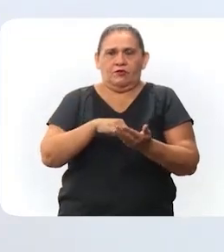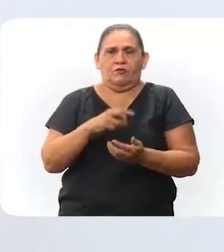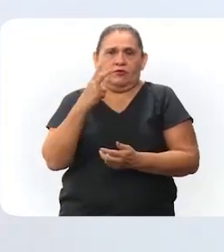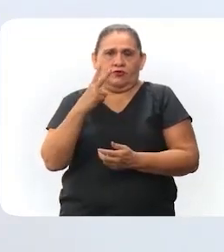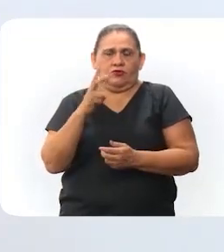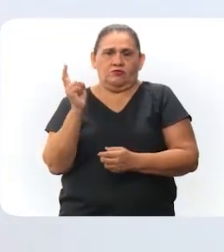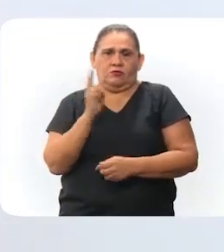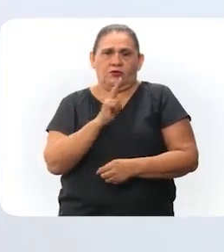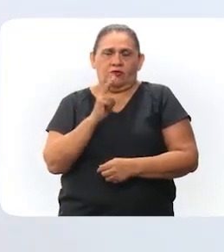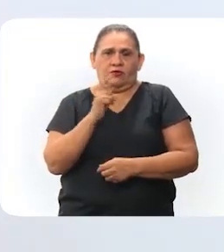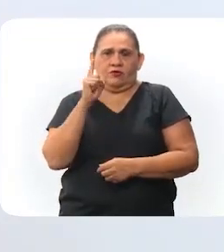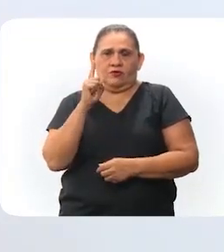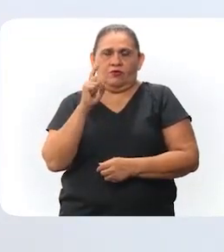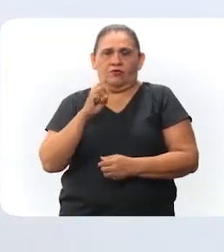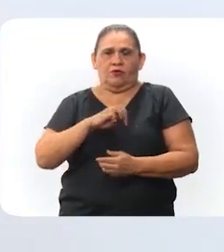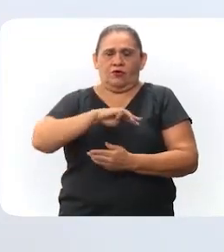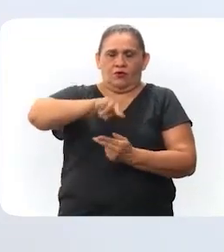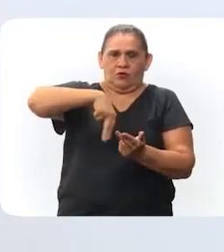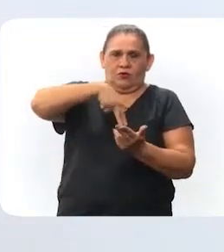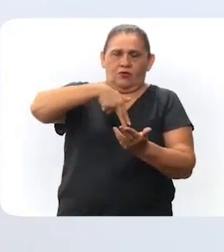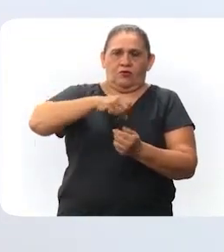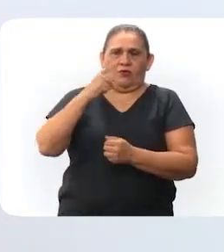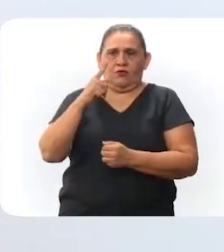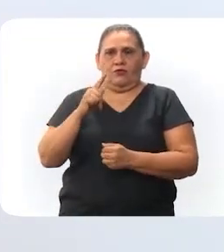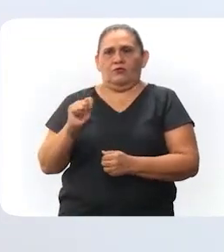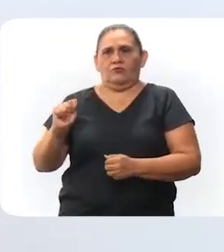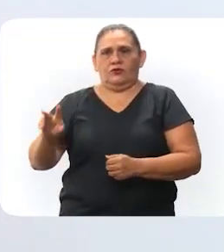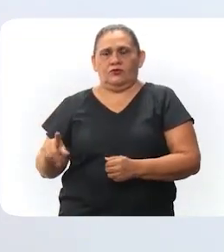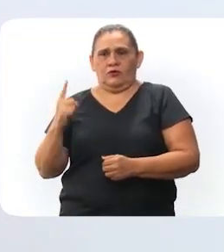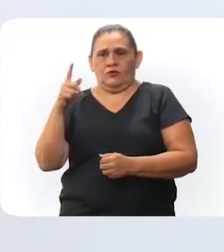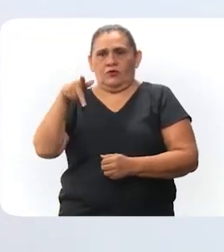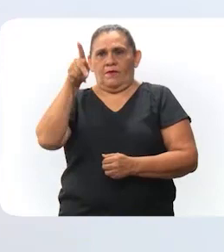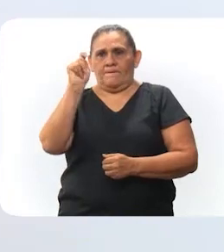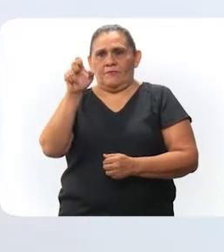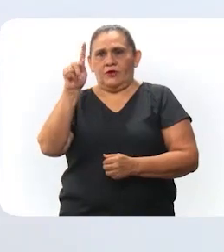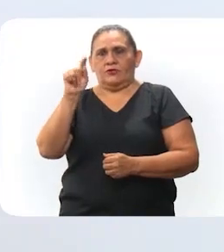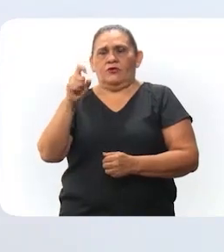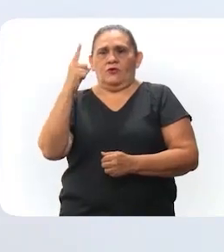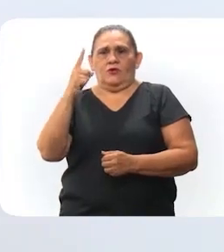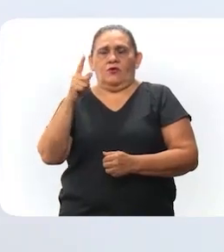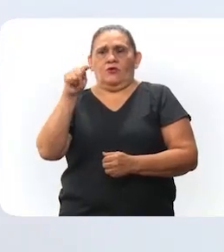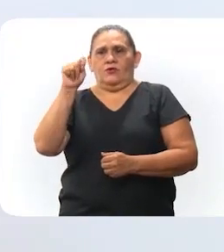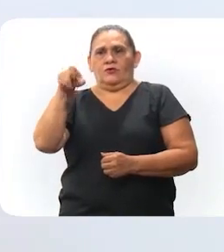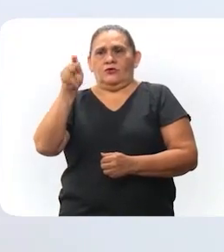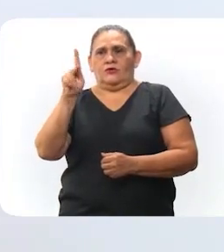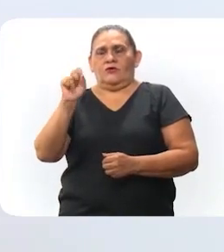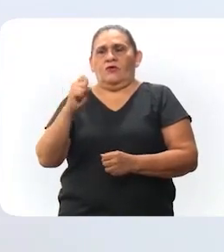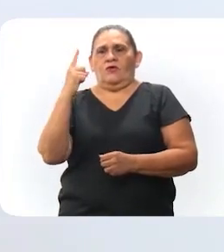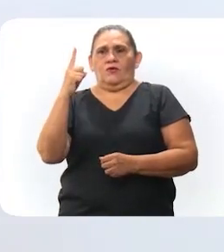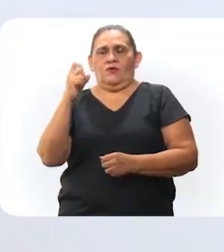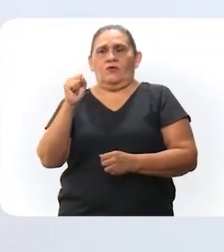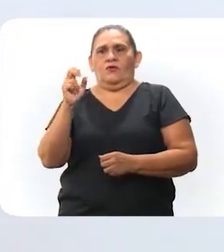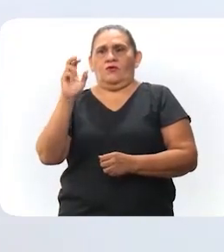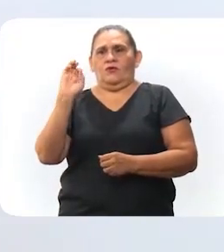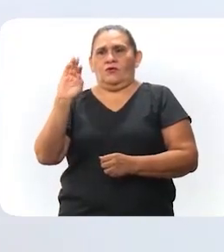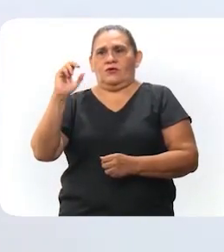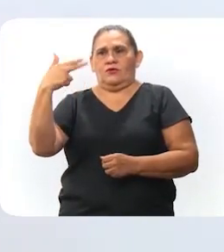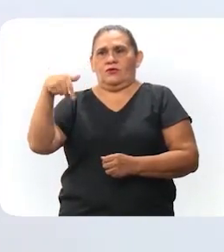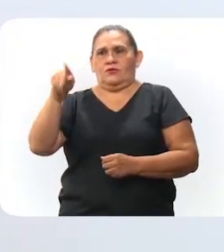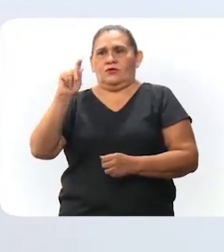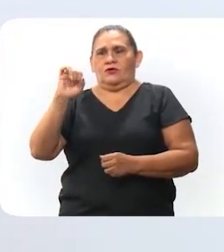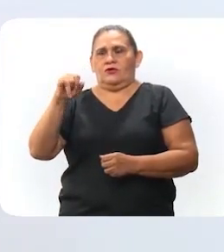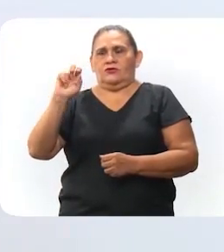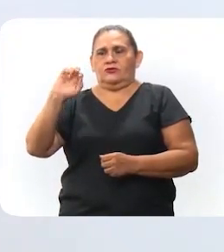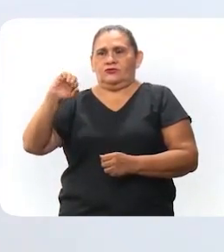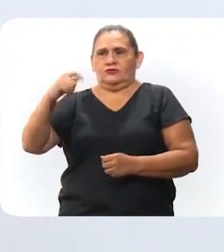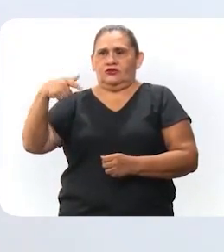2 en Valladolid, 1 en Junucmá, 1 en Tizimín, 1 en Peto, 1 en Tecom, 1 en Yaxcabá, 1 en Quinchil, 1 en